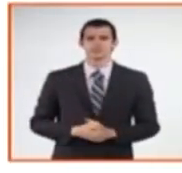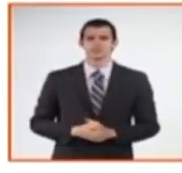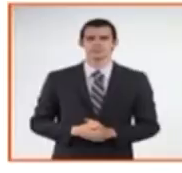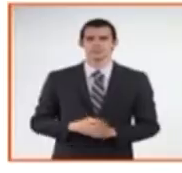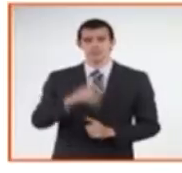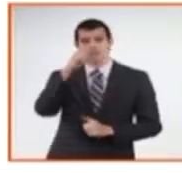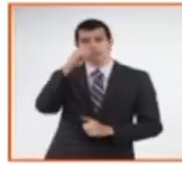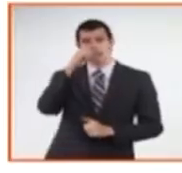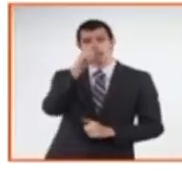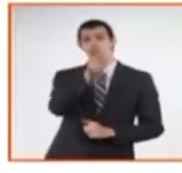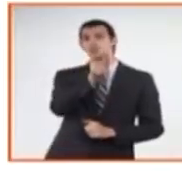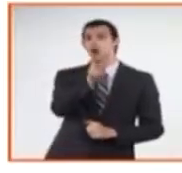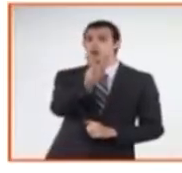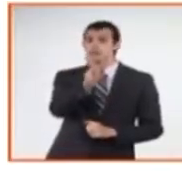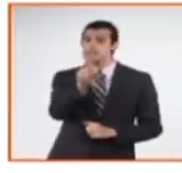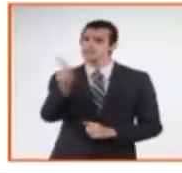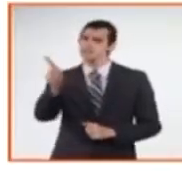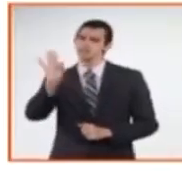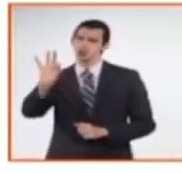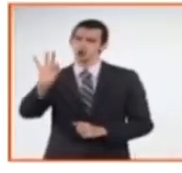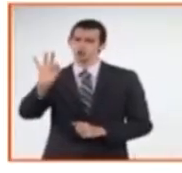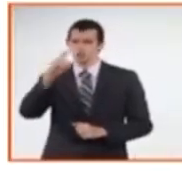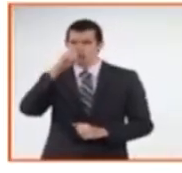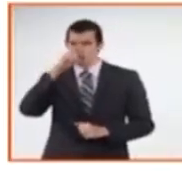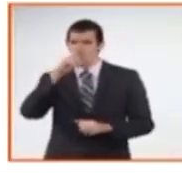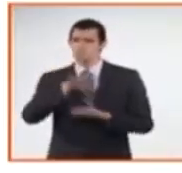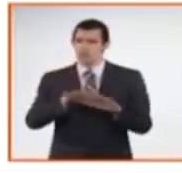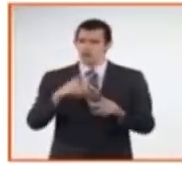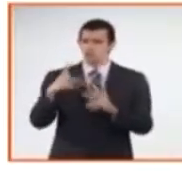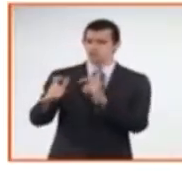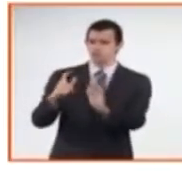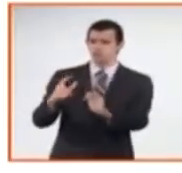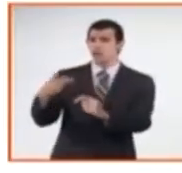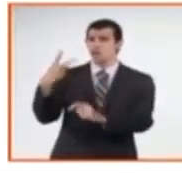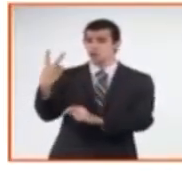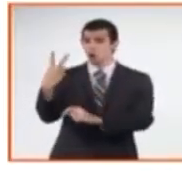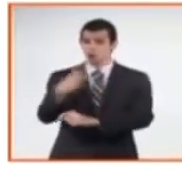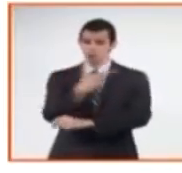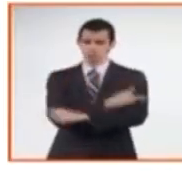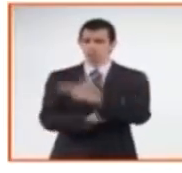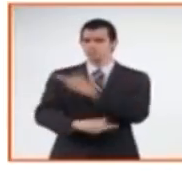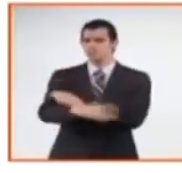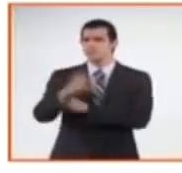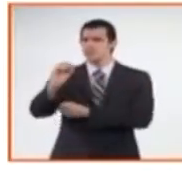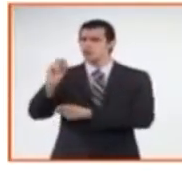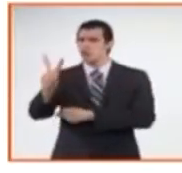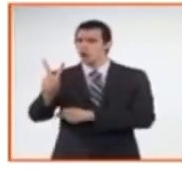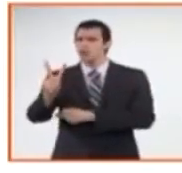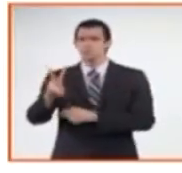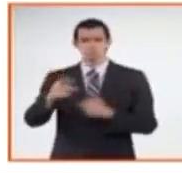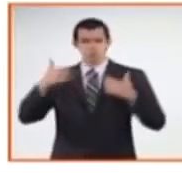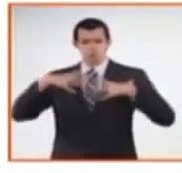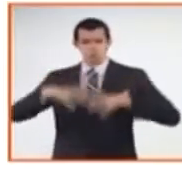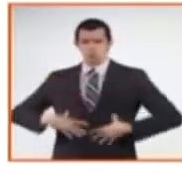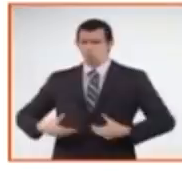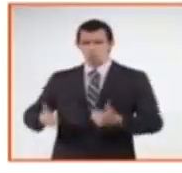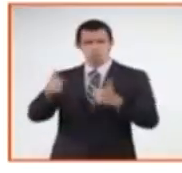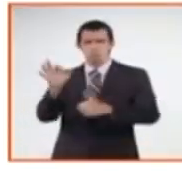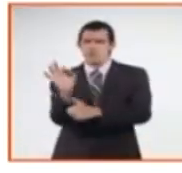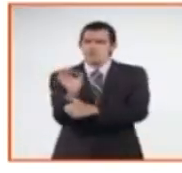importante y solamente se quedó un 7 por ciento de sus adolescentes que no respondieron o sea que se quedaron por debajo de los niveles y la